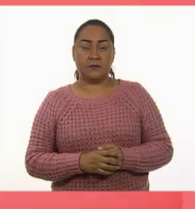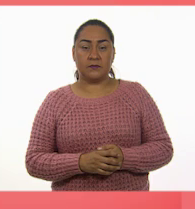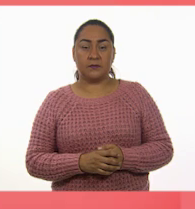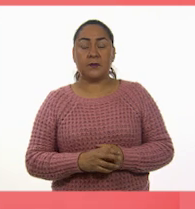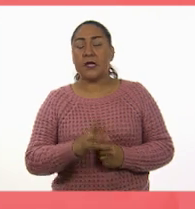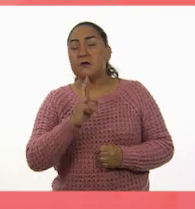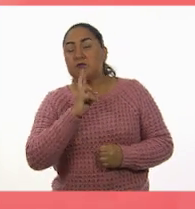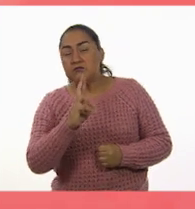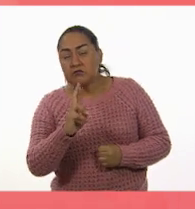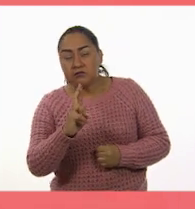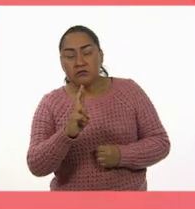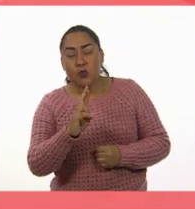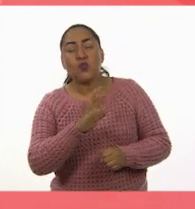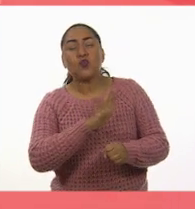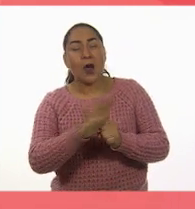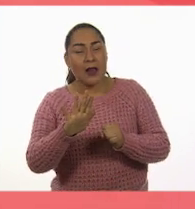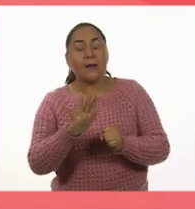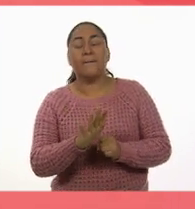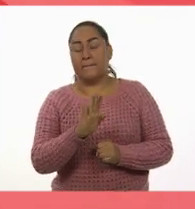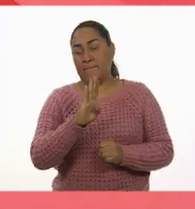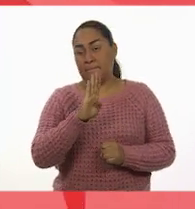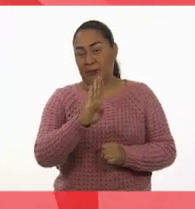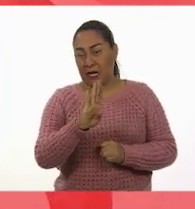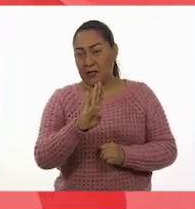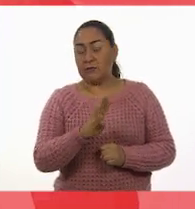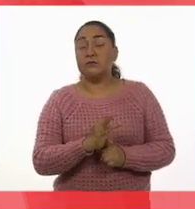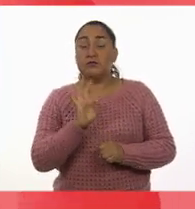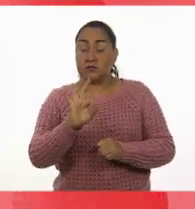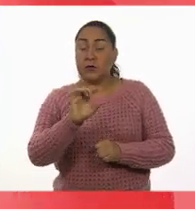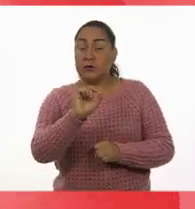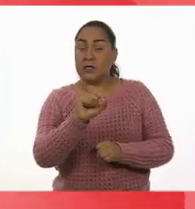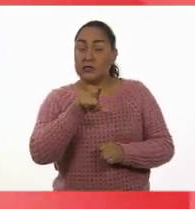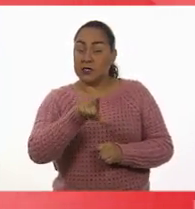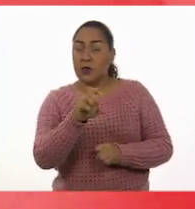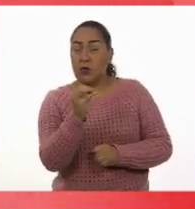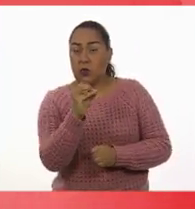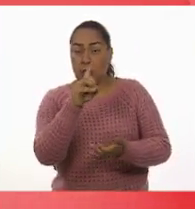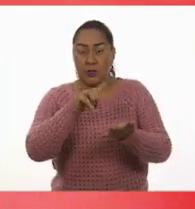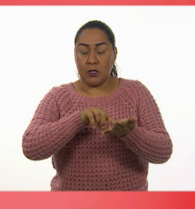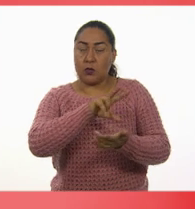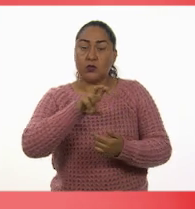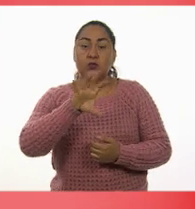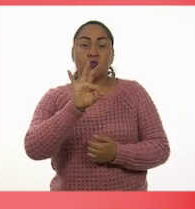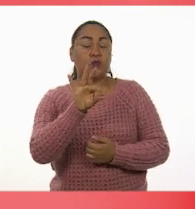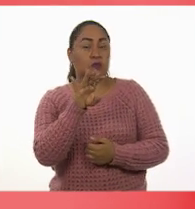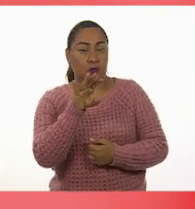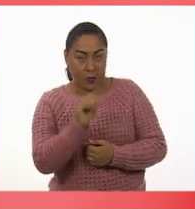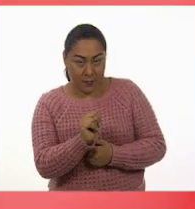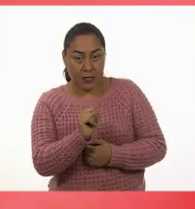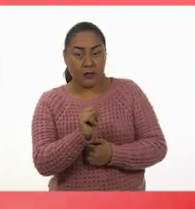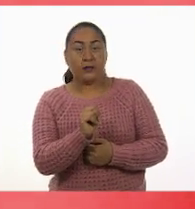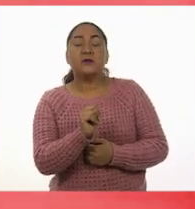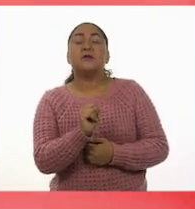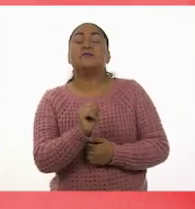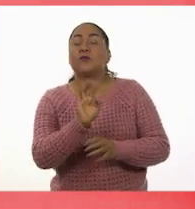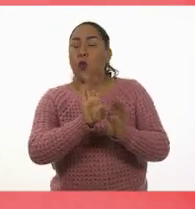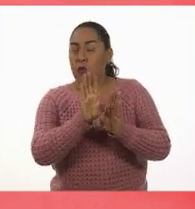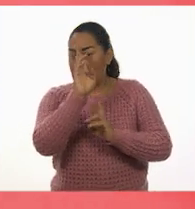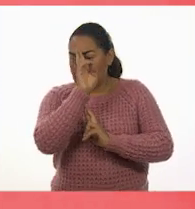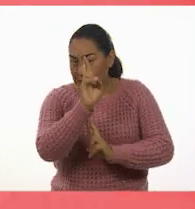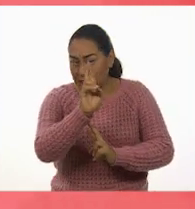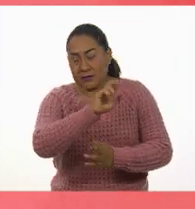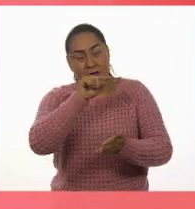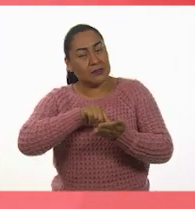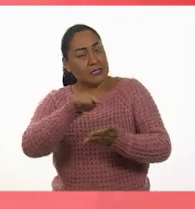La respuesta correcta es B. El 27 de octubre de 1849, en sesión solemne de la Cámara